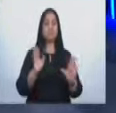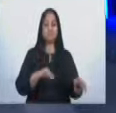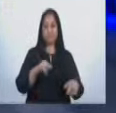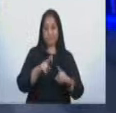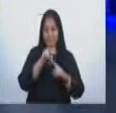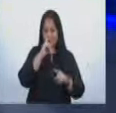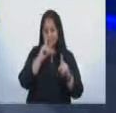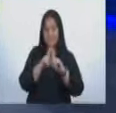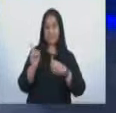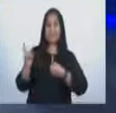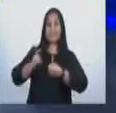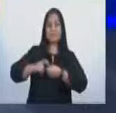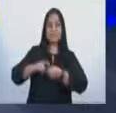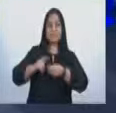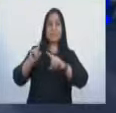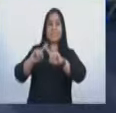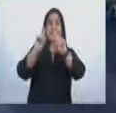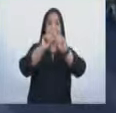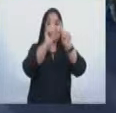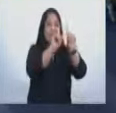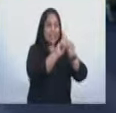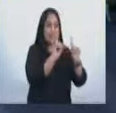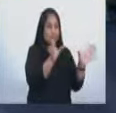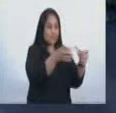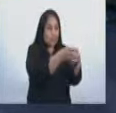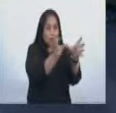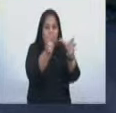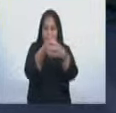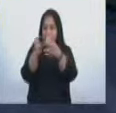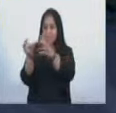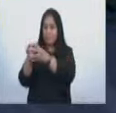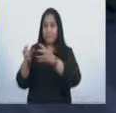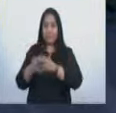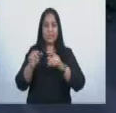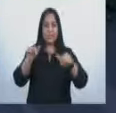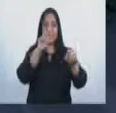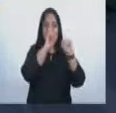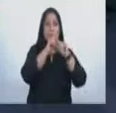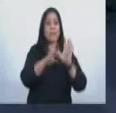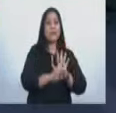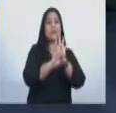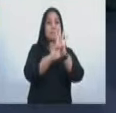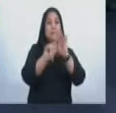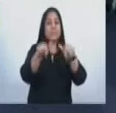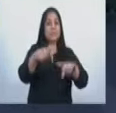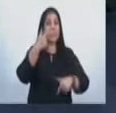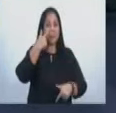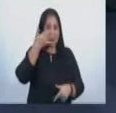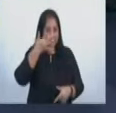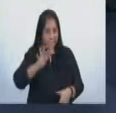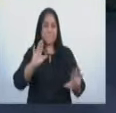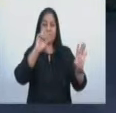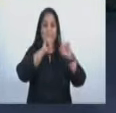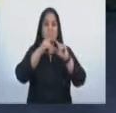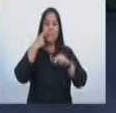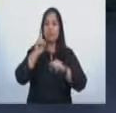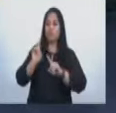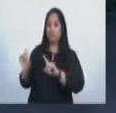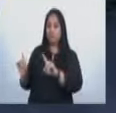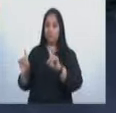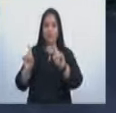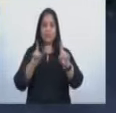dar participación a los distintos bloques de estudiantes que están representados acá voy a tratar de irme moviendo para este lado